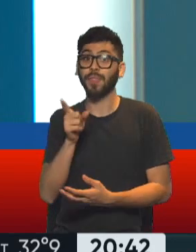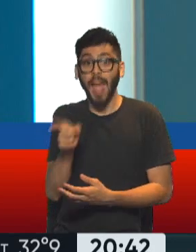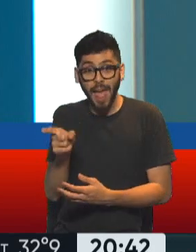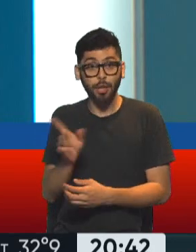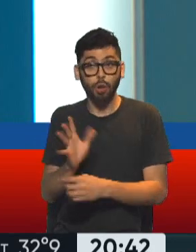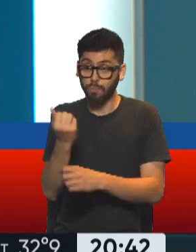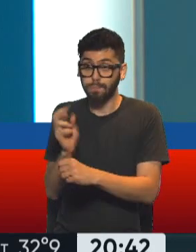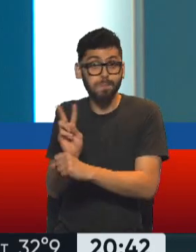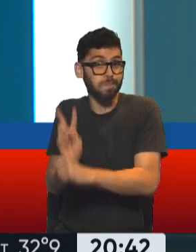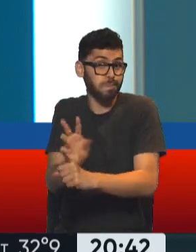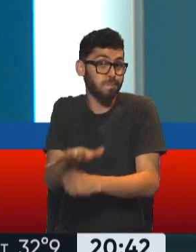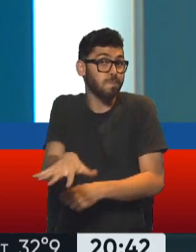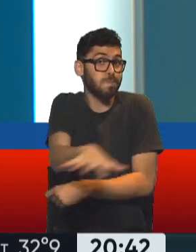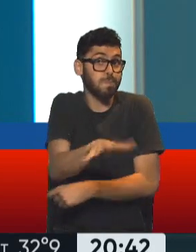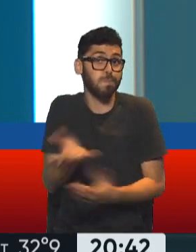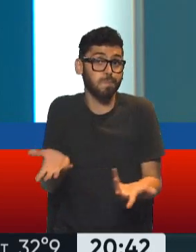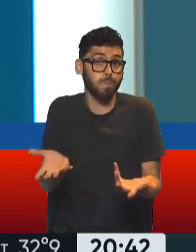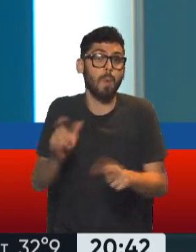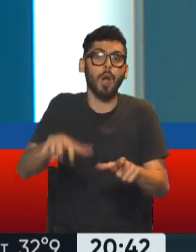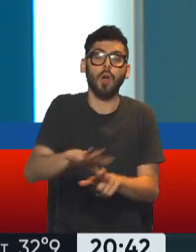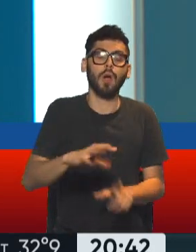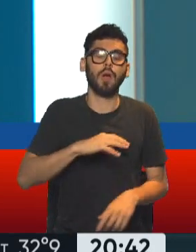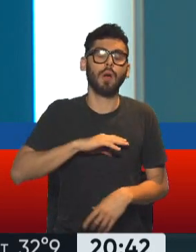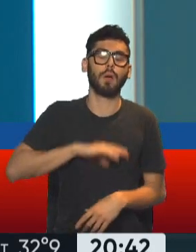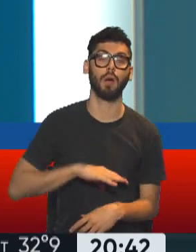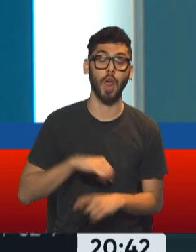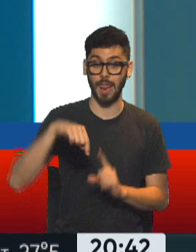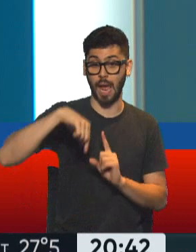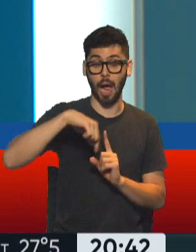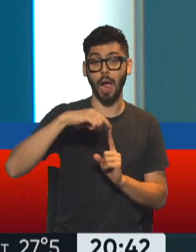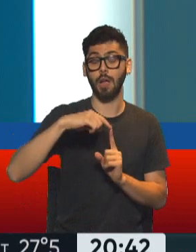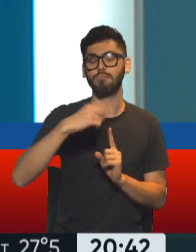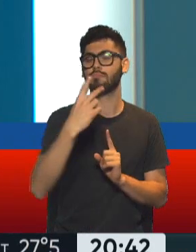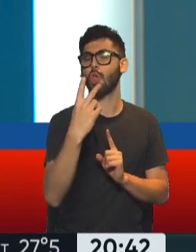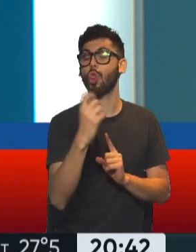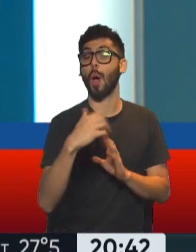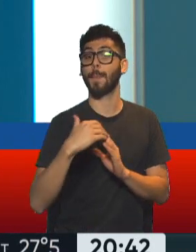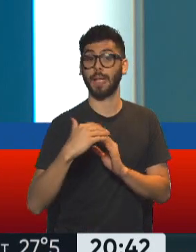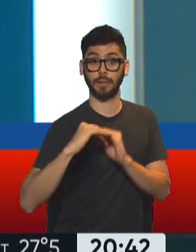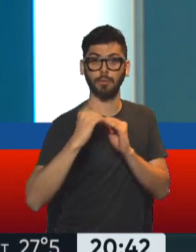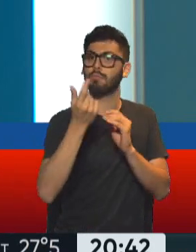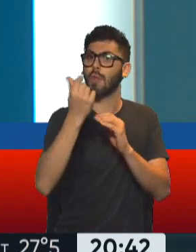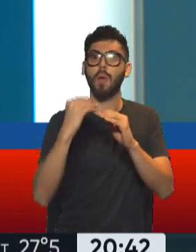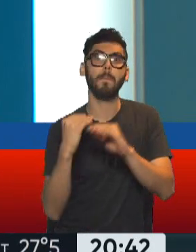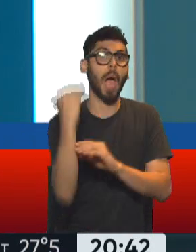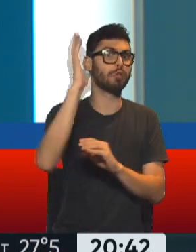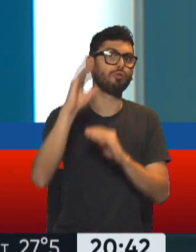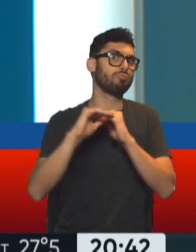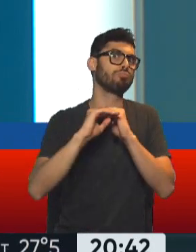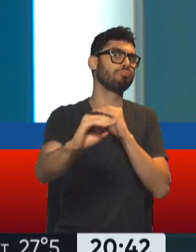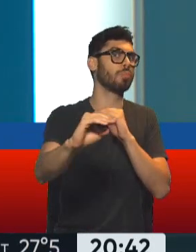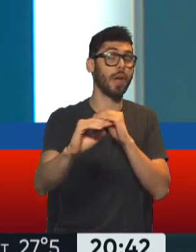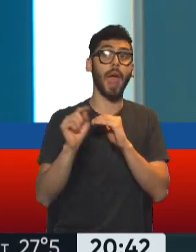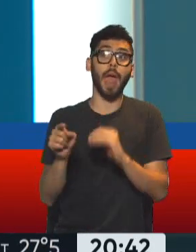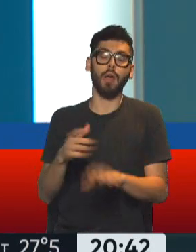protección que la gente está tranquila que de aquí en los próximos dos meses no van a aumentar los precios le da cierta